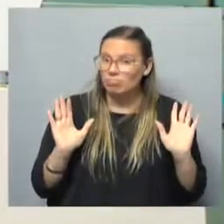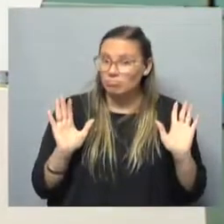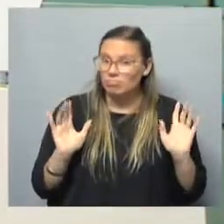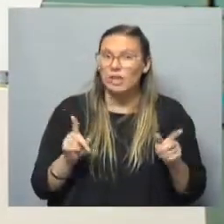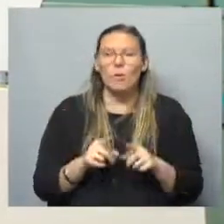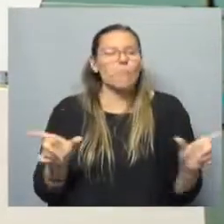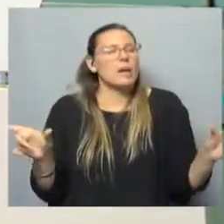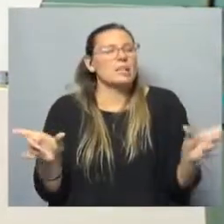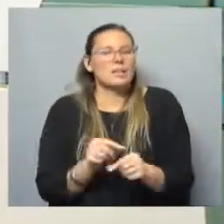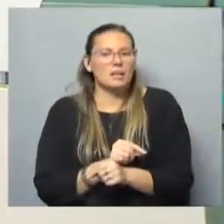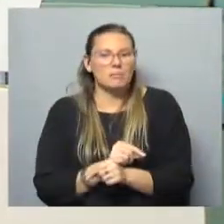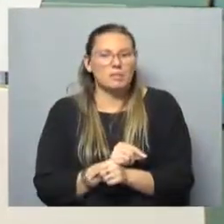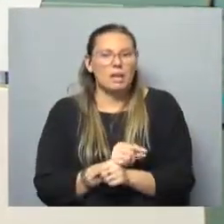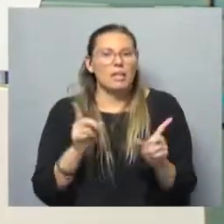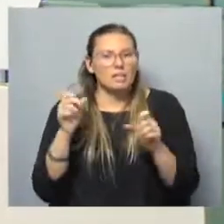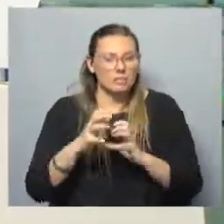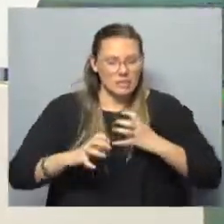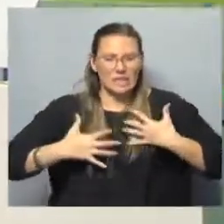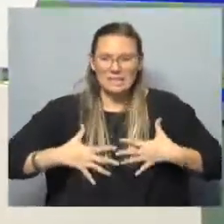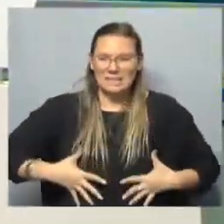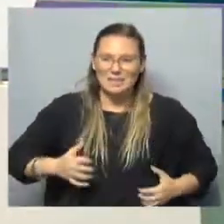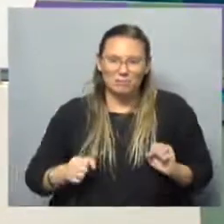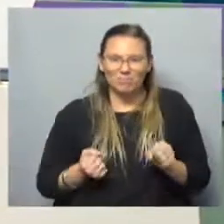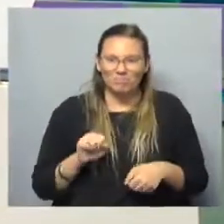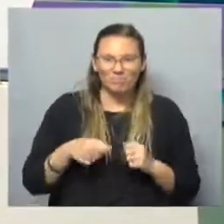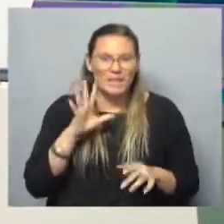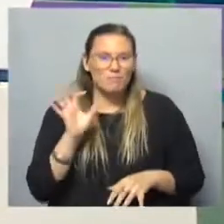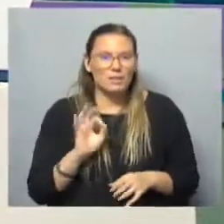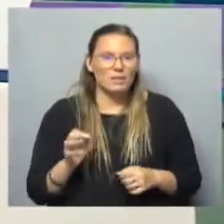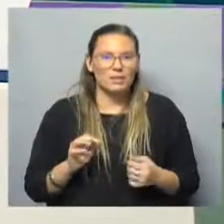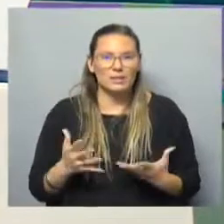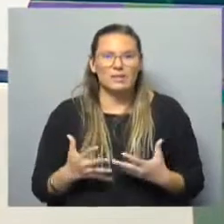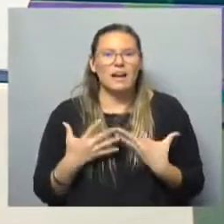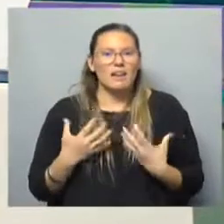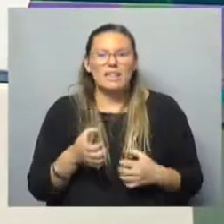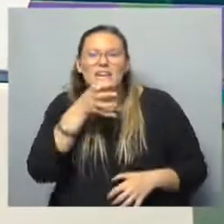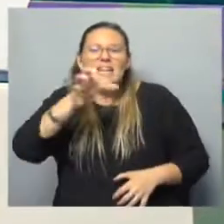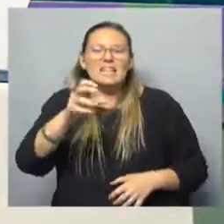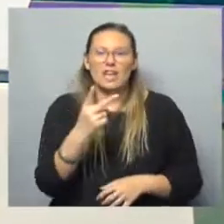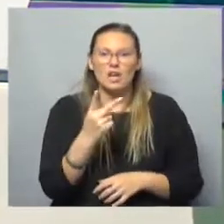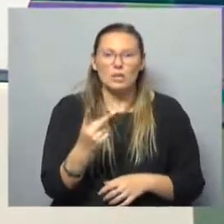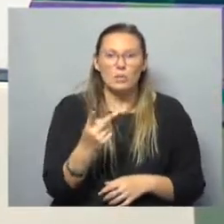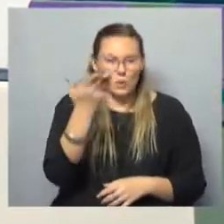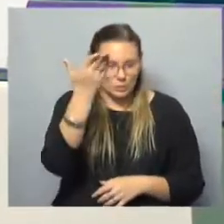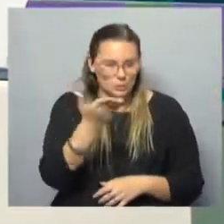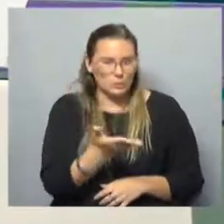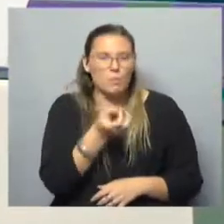para terminar. Me gusta manejar las energías un poco. ¿Te como, perdón, en momentos que quiero gritar. Porque tenemos dos monstruos